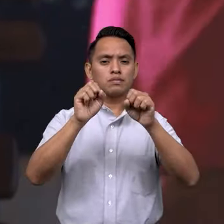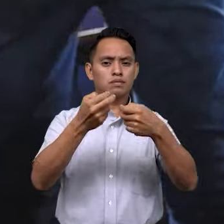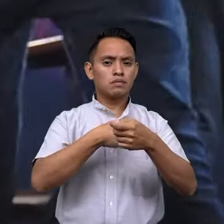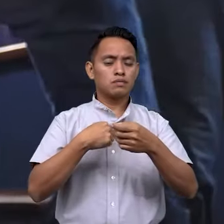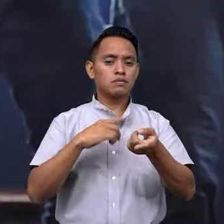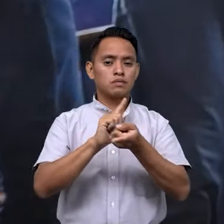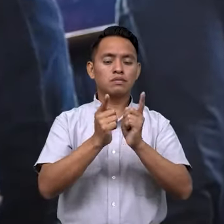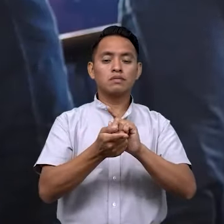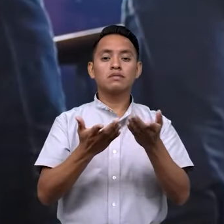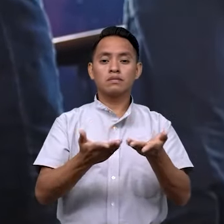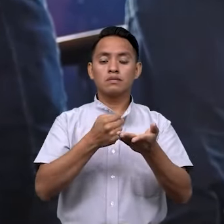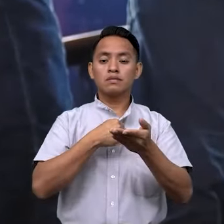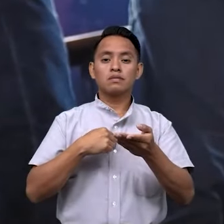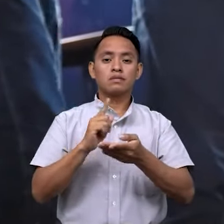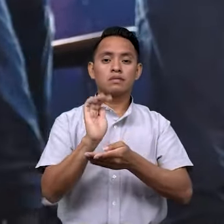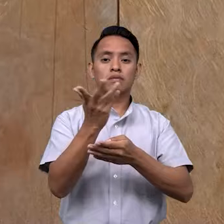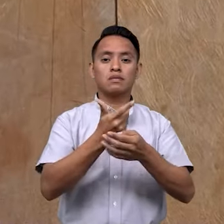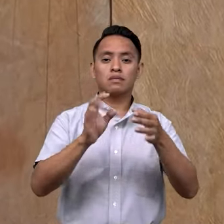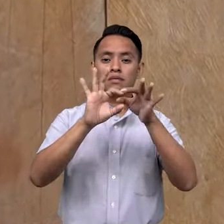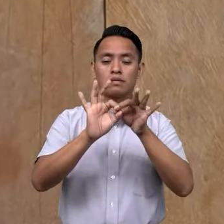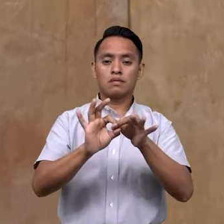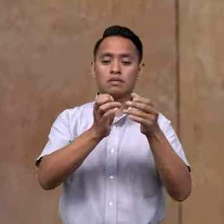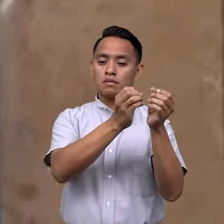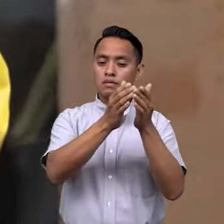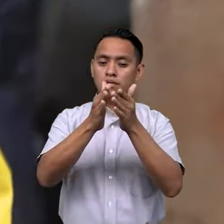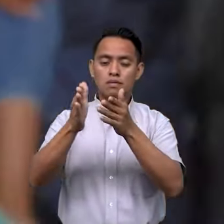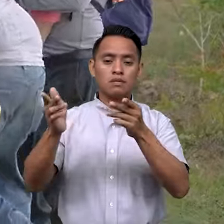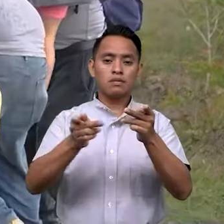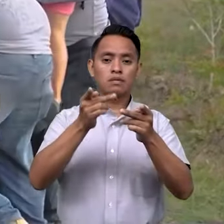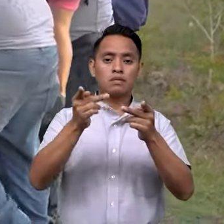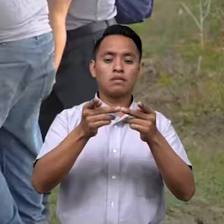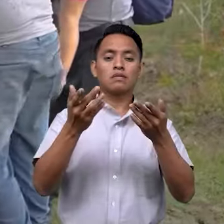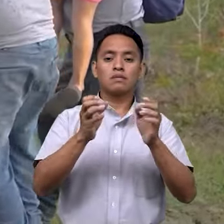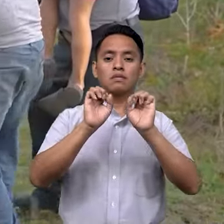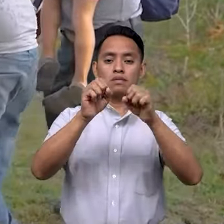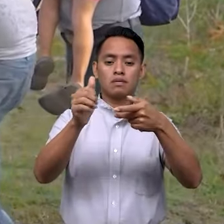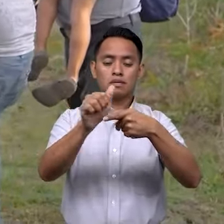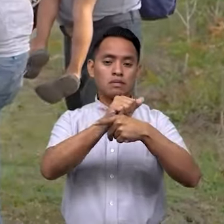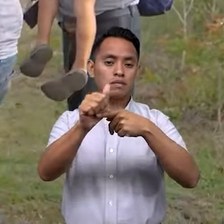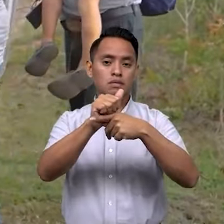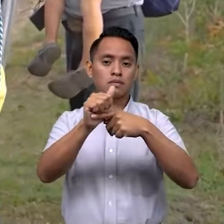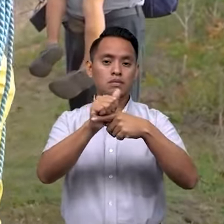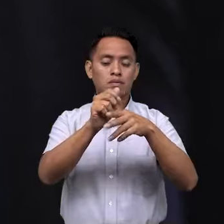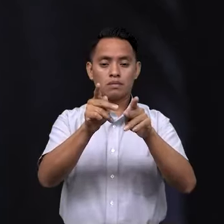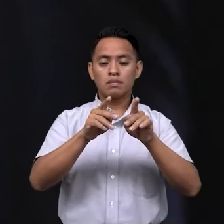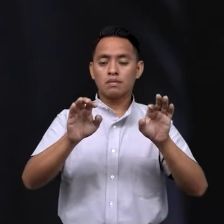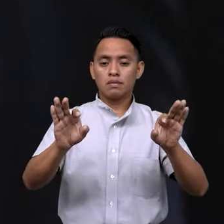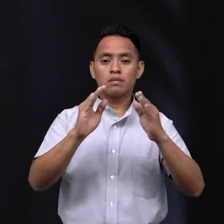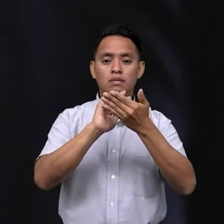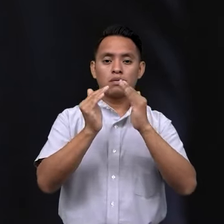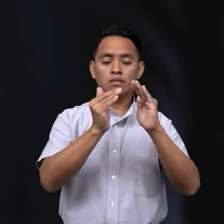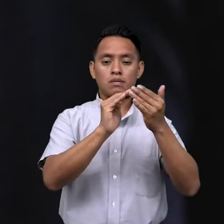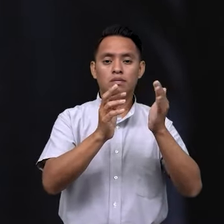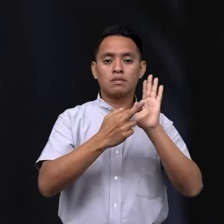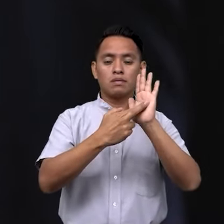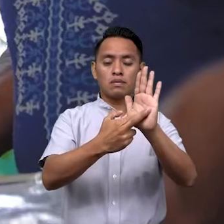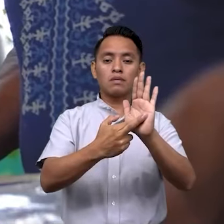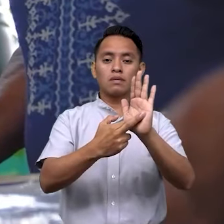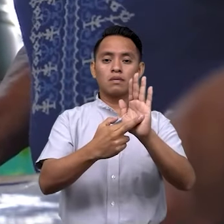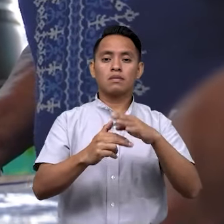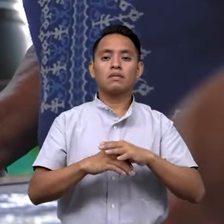cambio. Hagámoslo todos unidos y organizados. Pongamos en práctica nuestro plan comunitario de